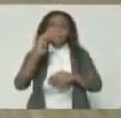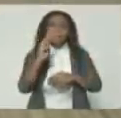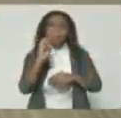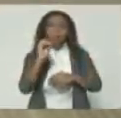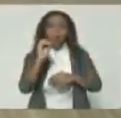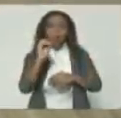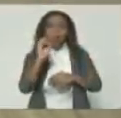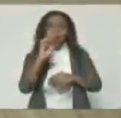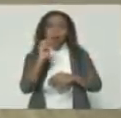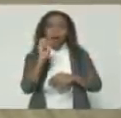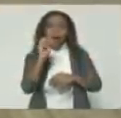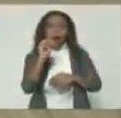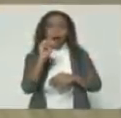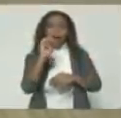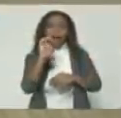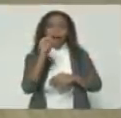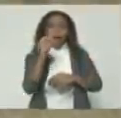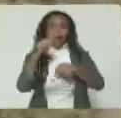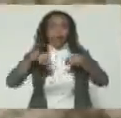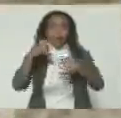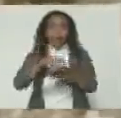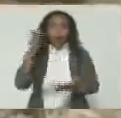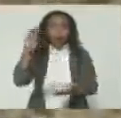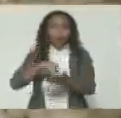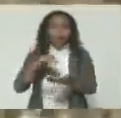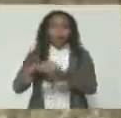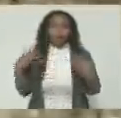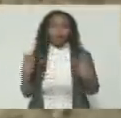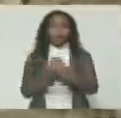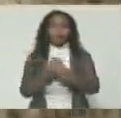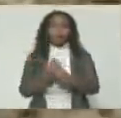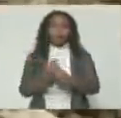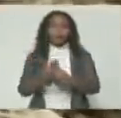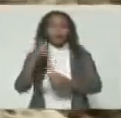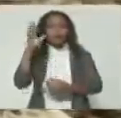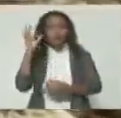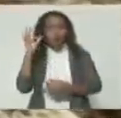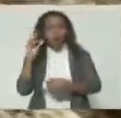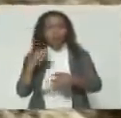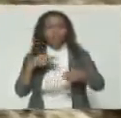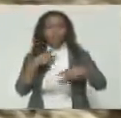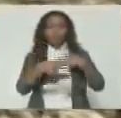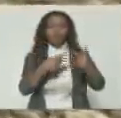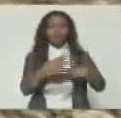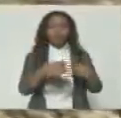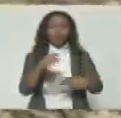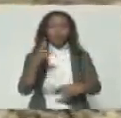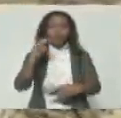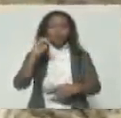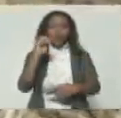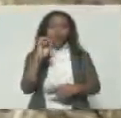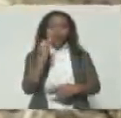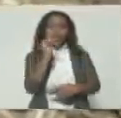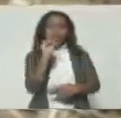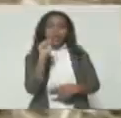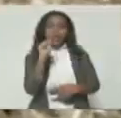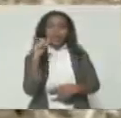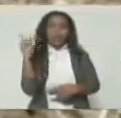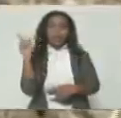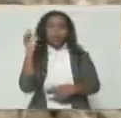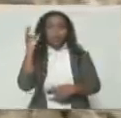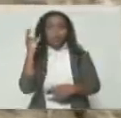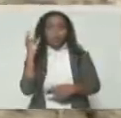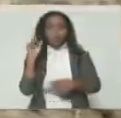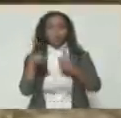Miranda, acompañado de nuestra camarada y productora Noris Escobar y de nuestro